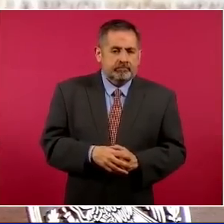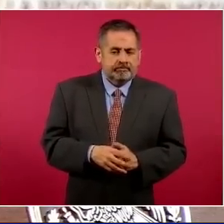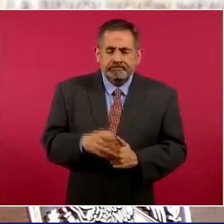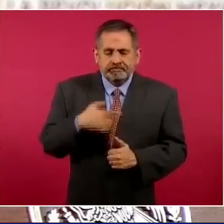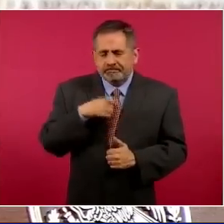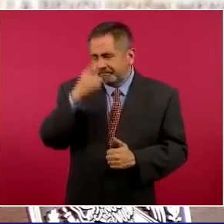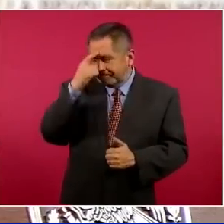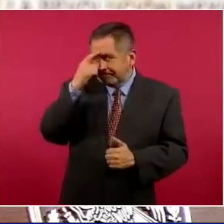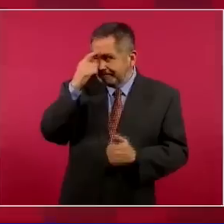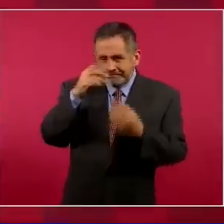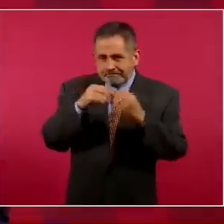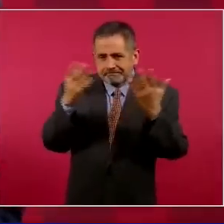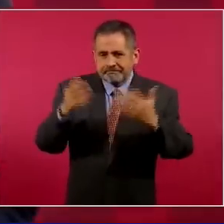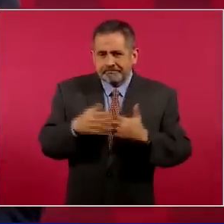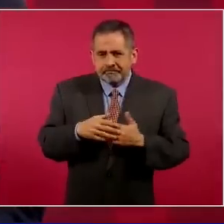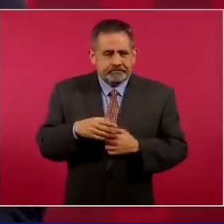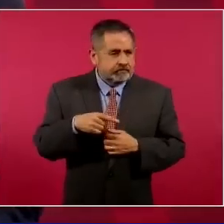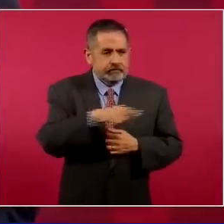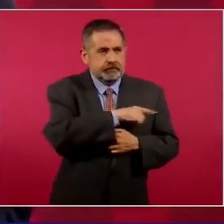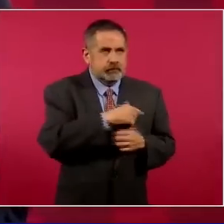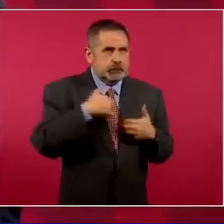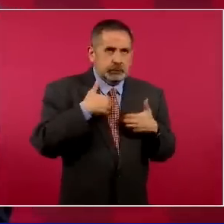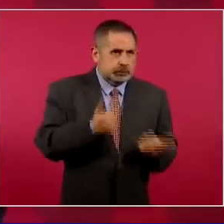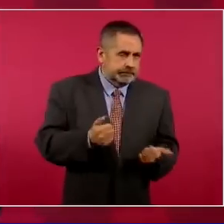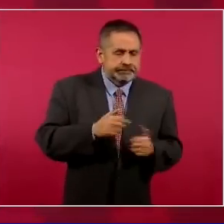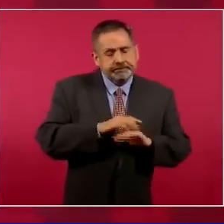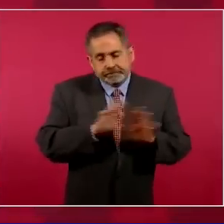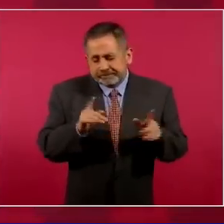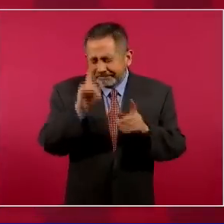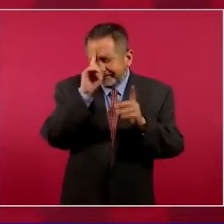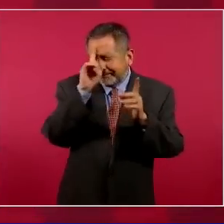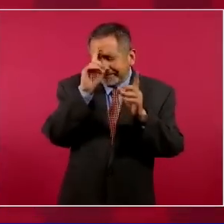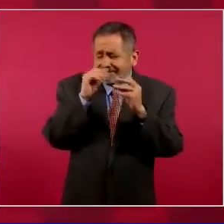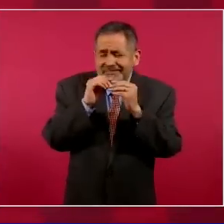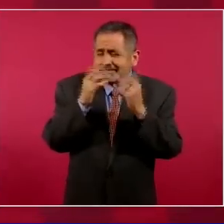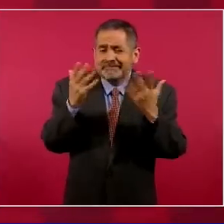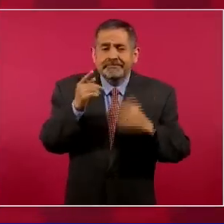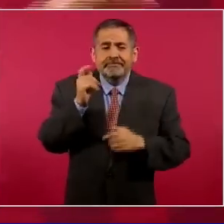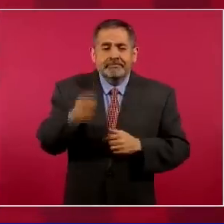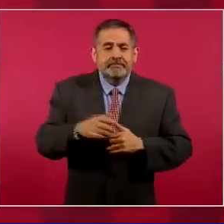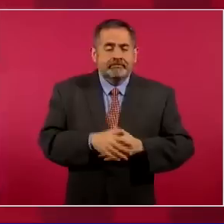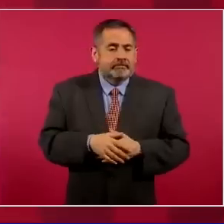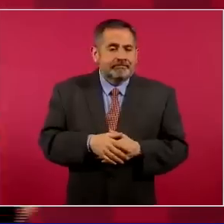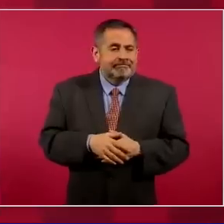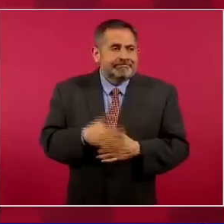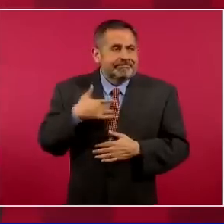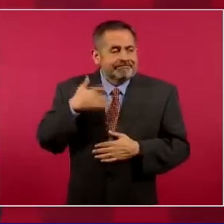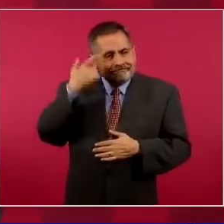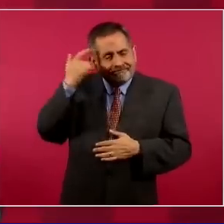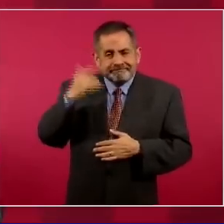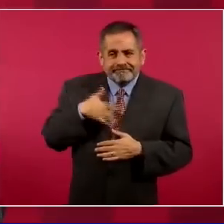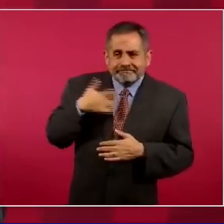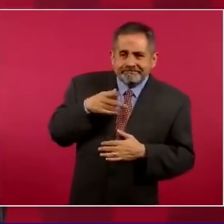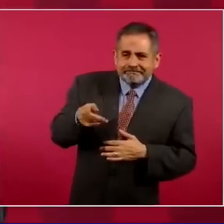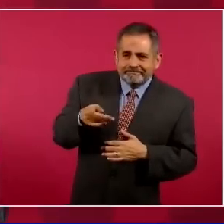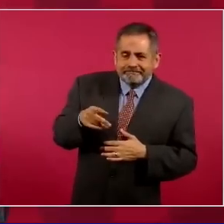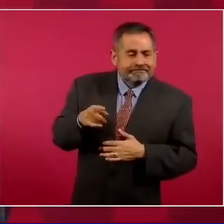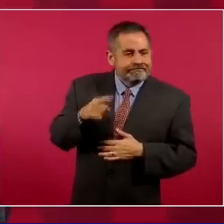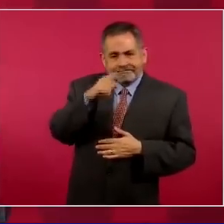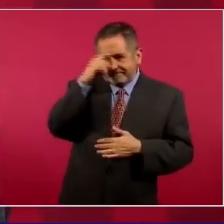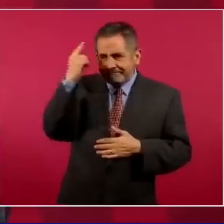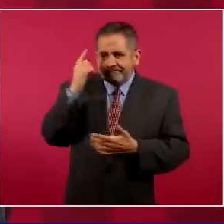sentido común, que a veces es el menos común de los sentidos, por juicio práctico,